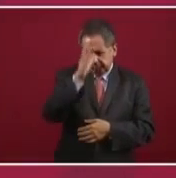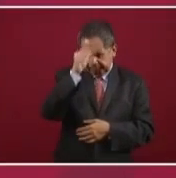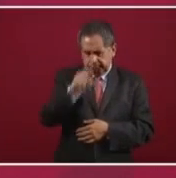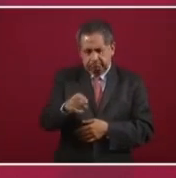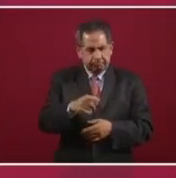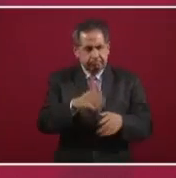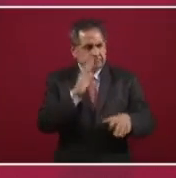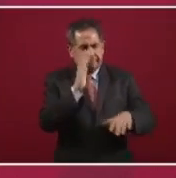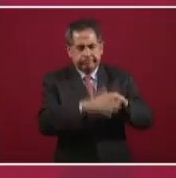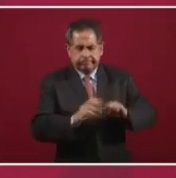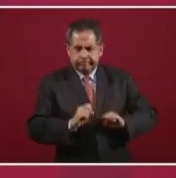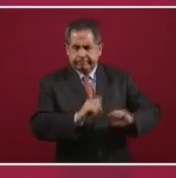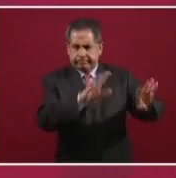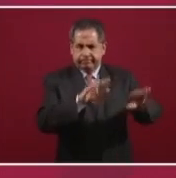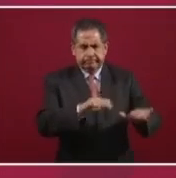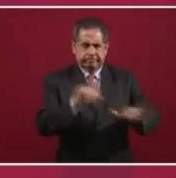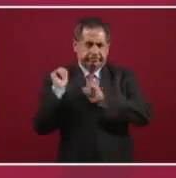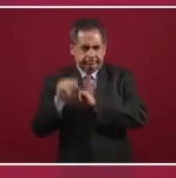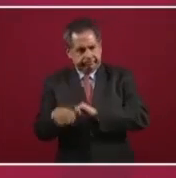suspender ese operativo